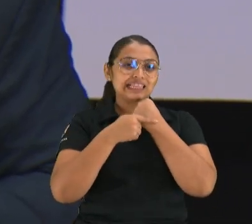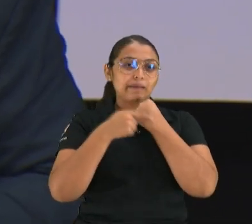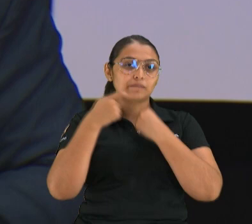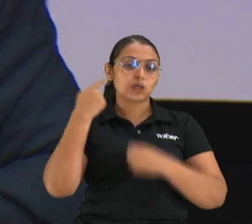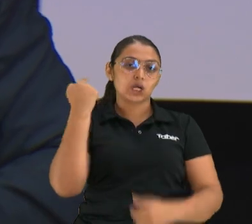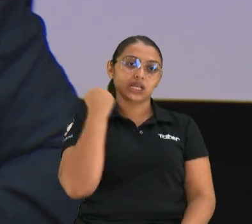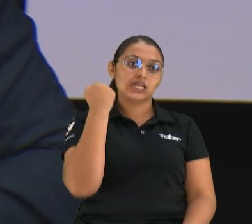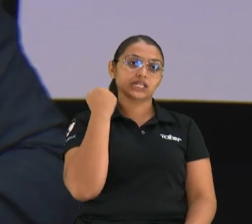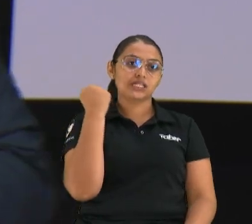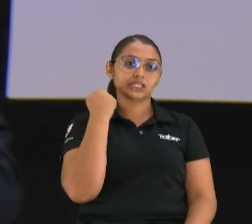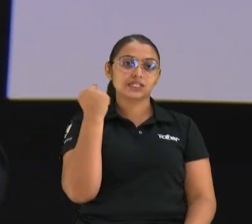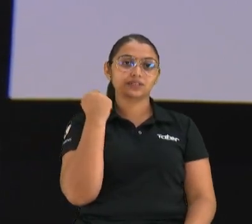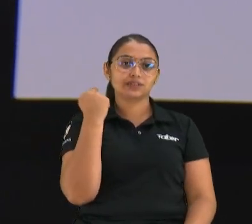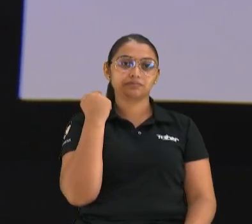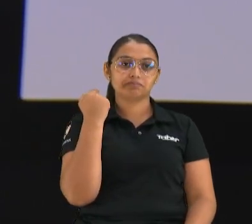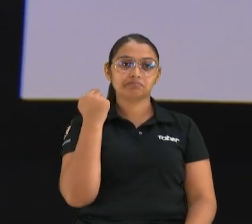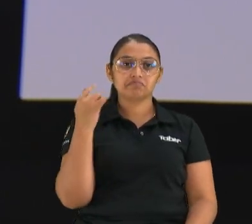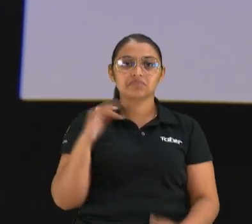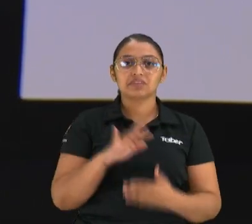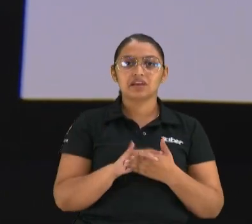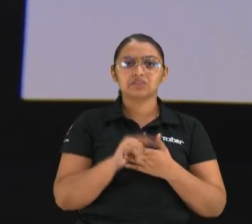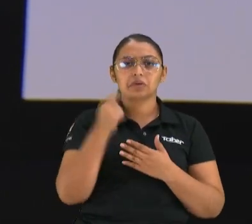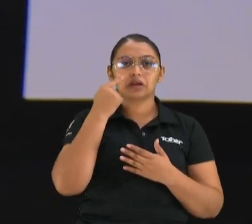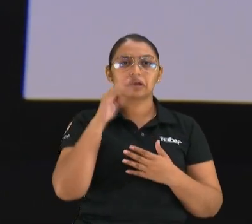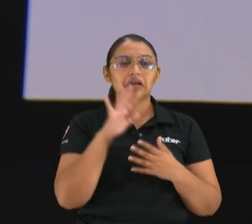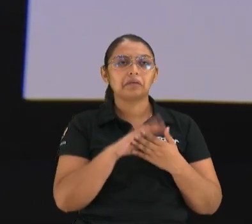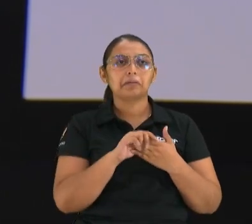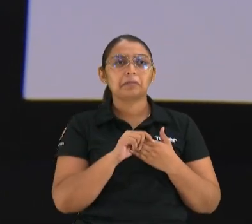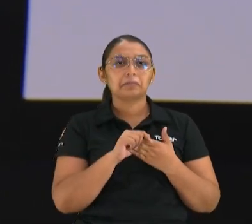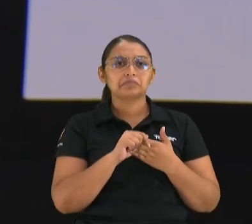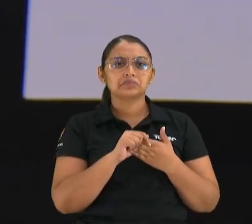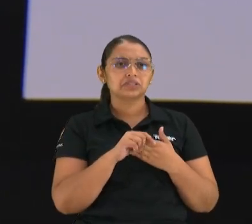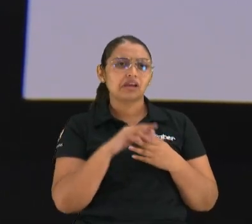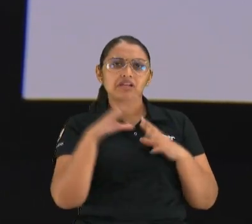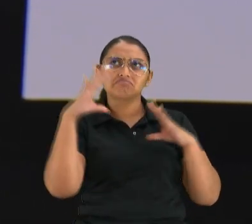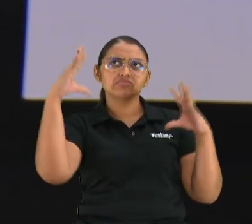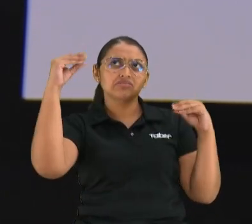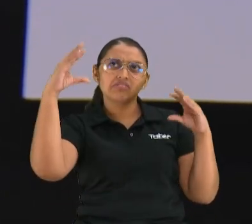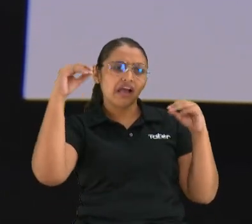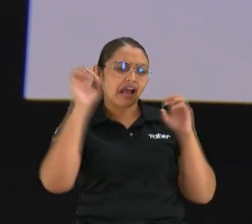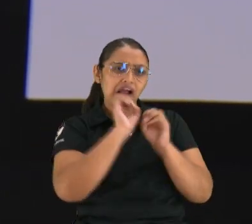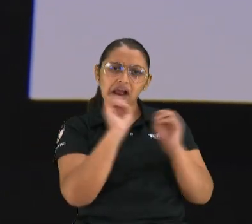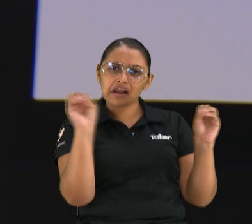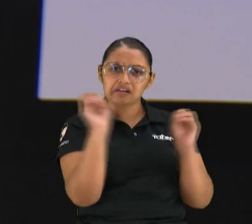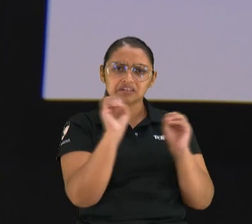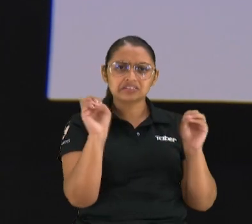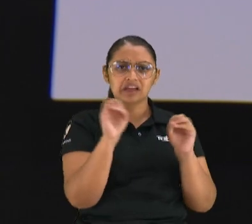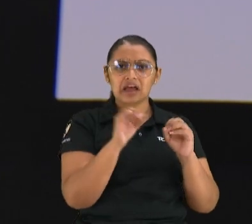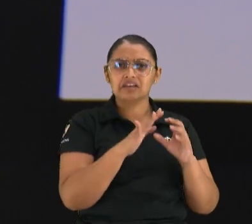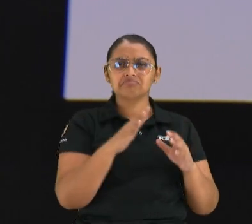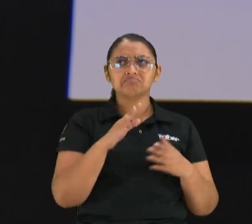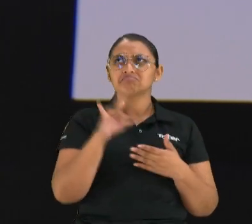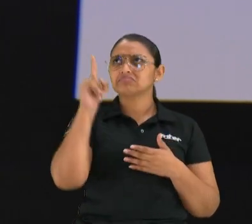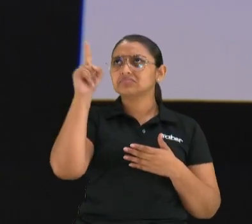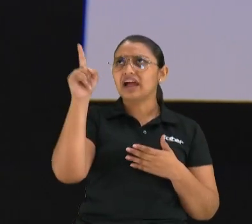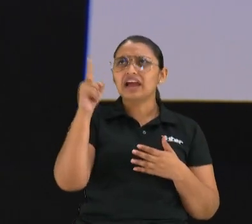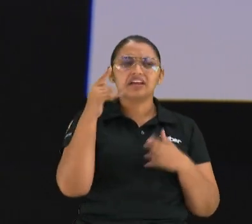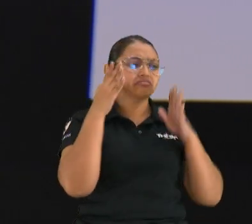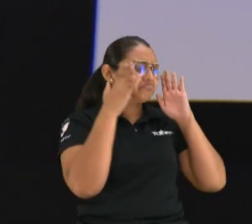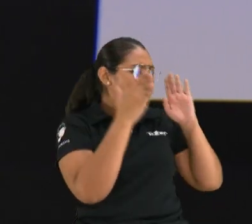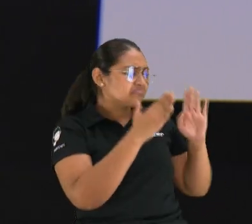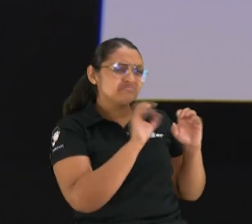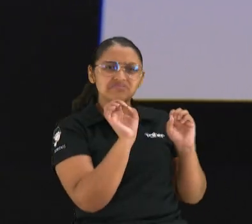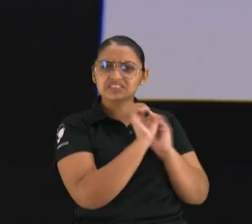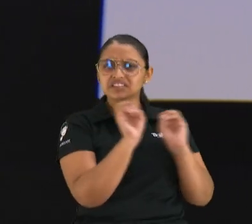del hielo no le habla no se manifiesta no se inmuta no se molesta y pasó así entre 400